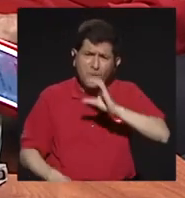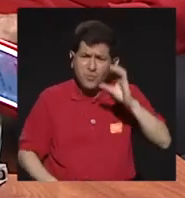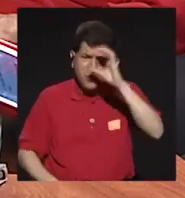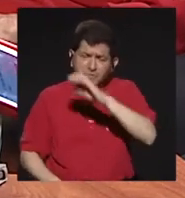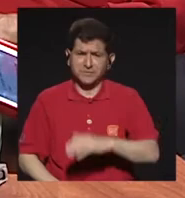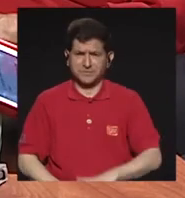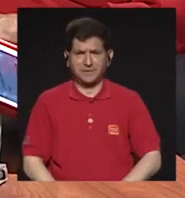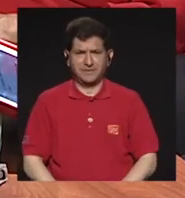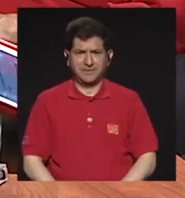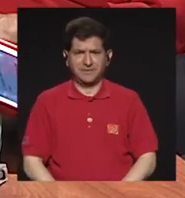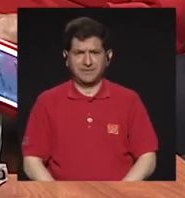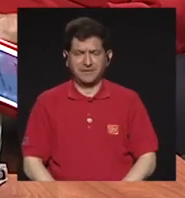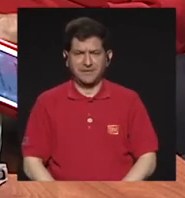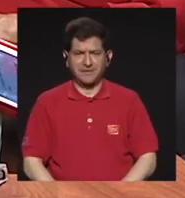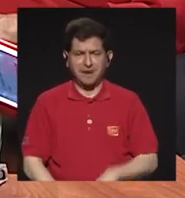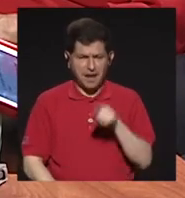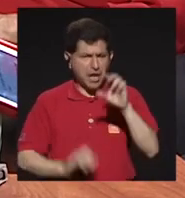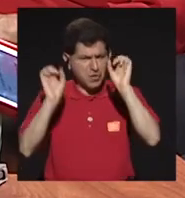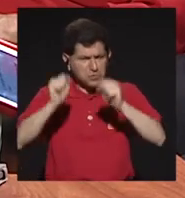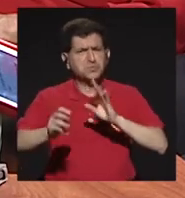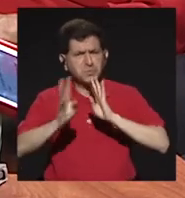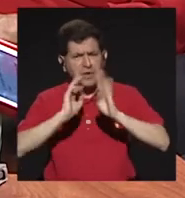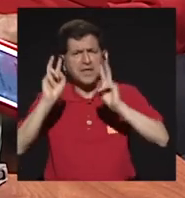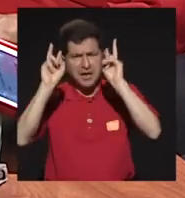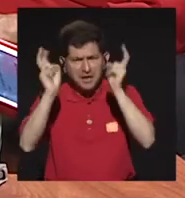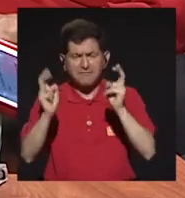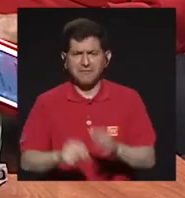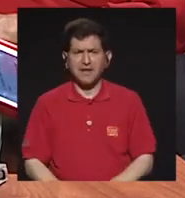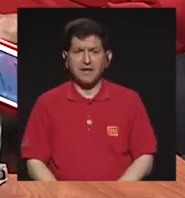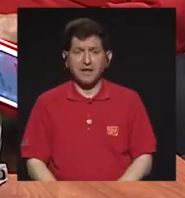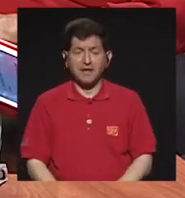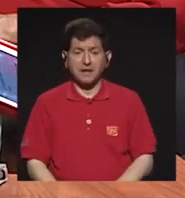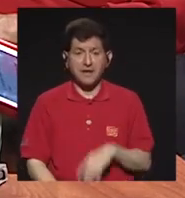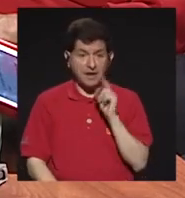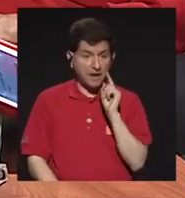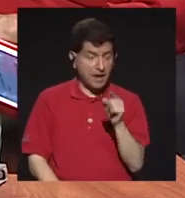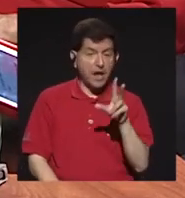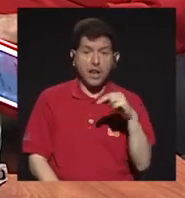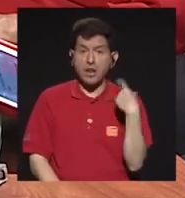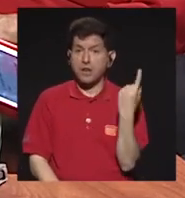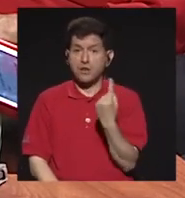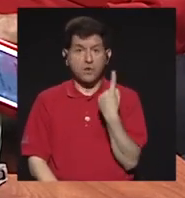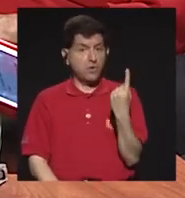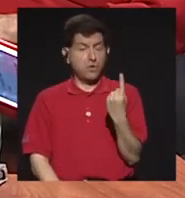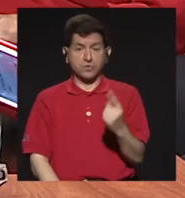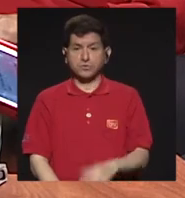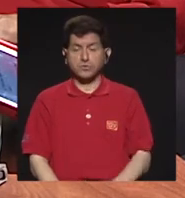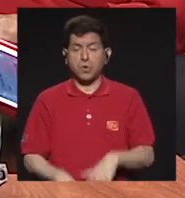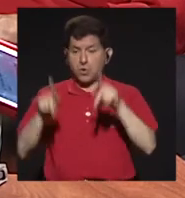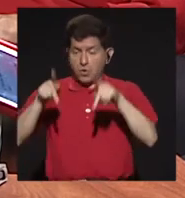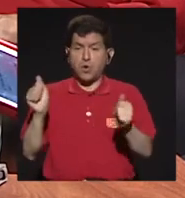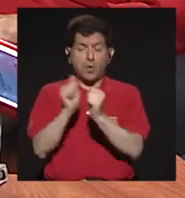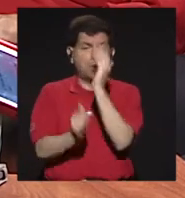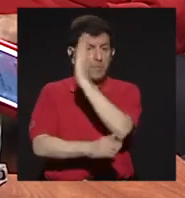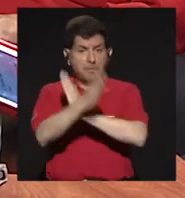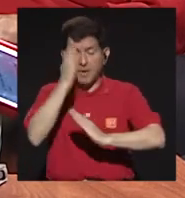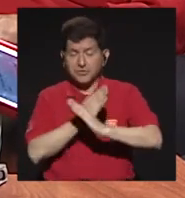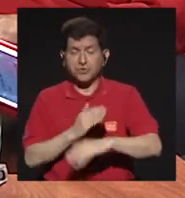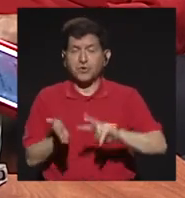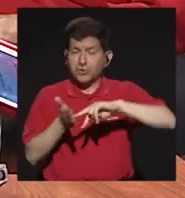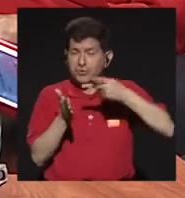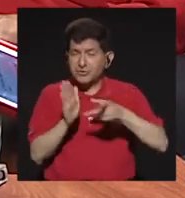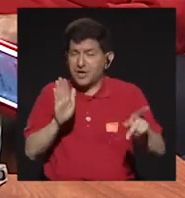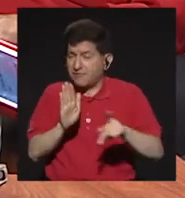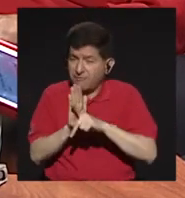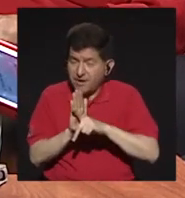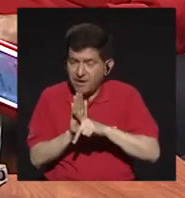a motivarse a hablar del tema. Es un tema que incluso, no solamente por ser personas con discapacidad es tabú, sino